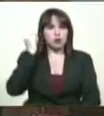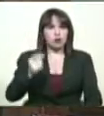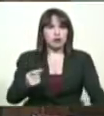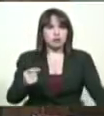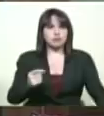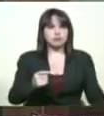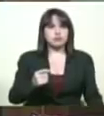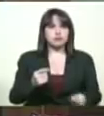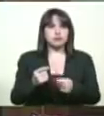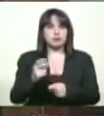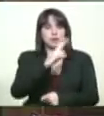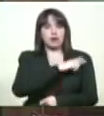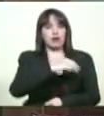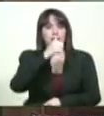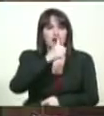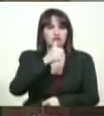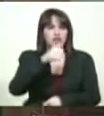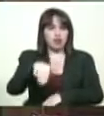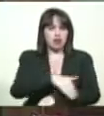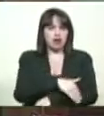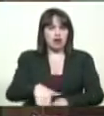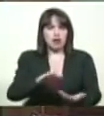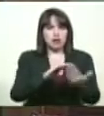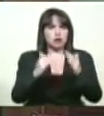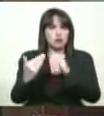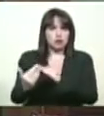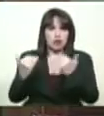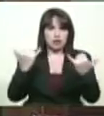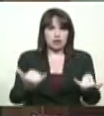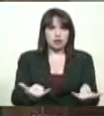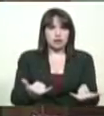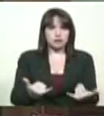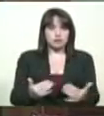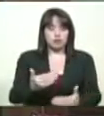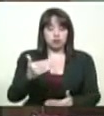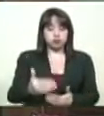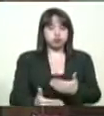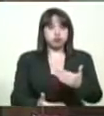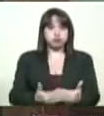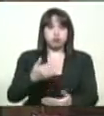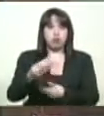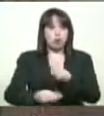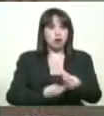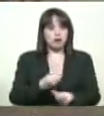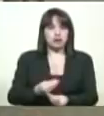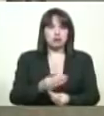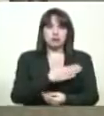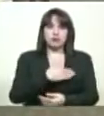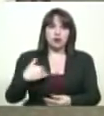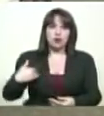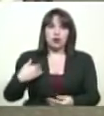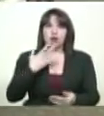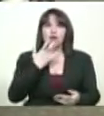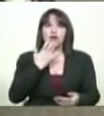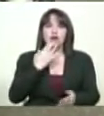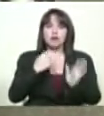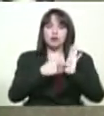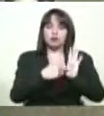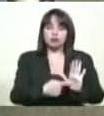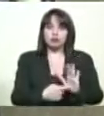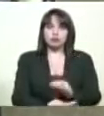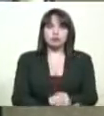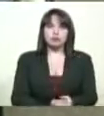jefes y las jefas de calle y de comunidad de manera inmediata un paso adelante vamos a dar yo quiero dar el ejemplo